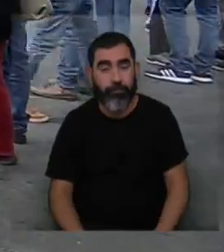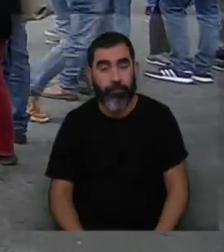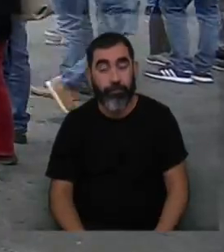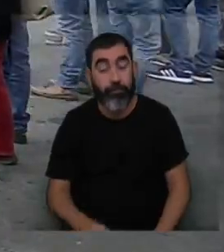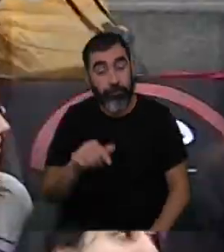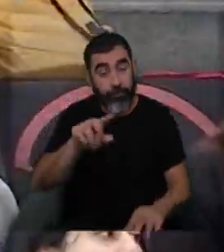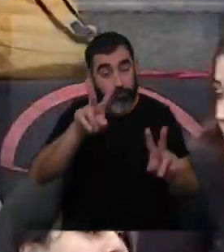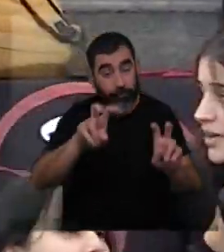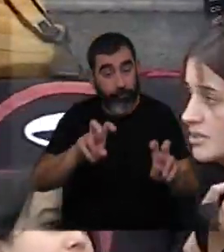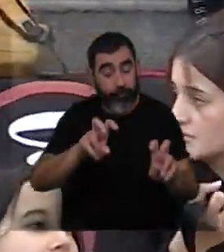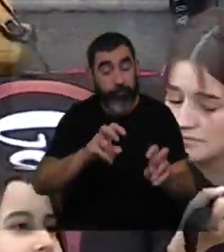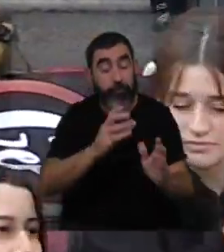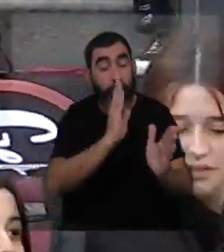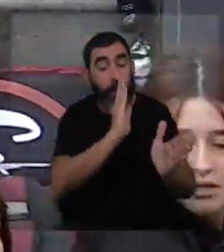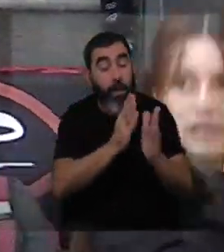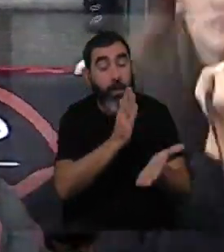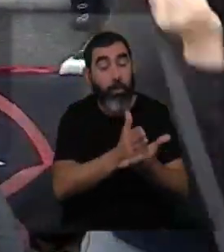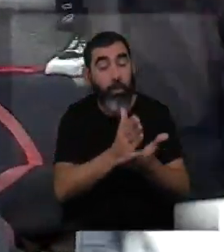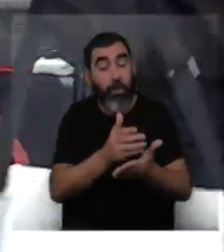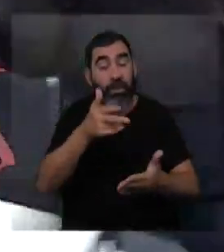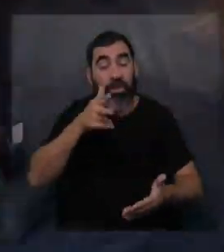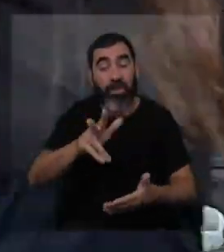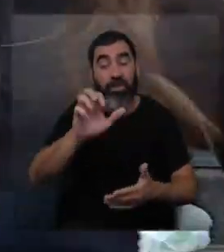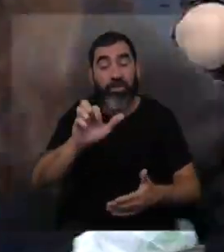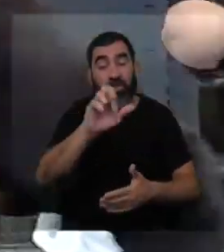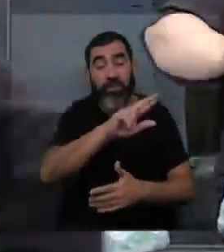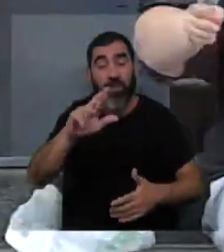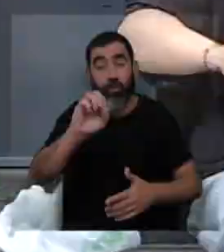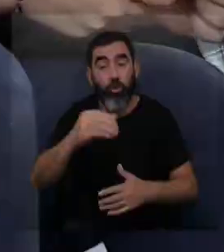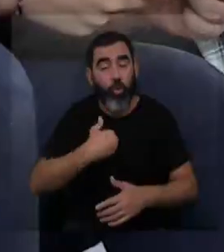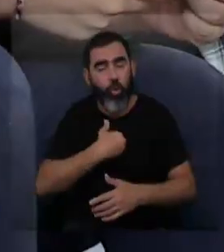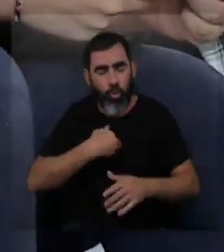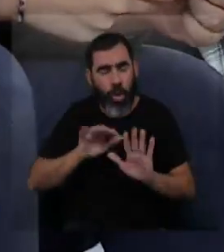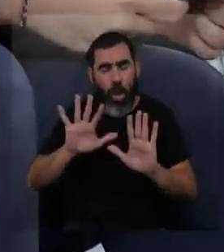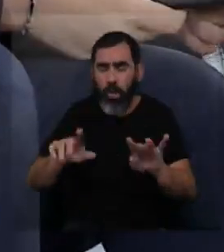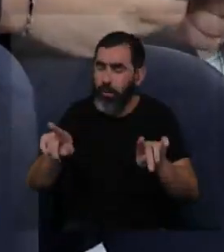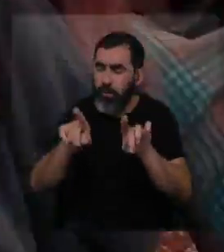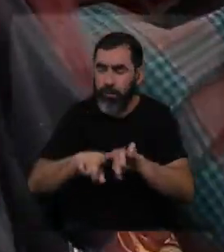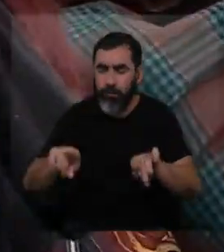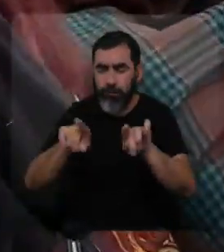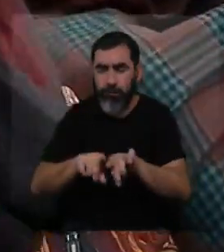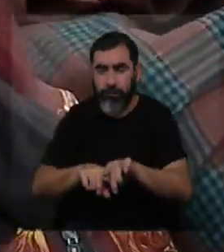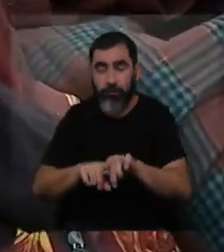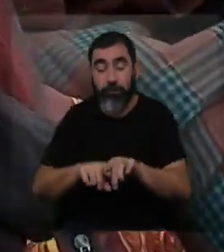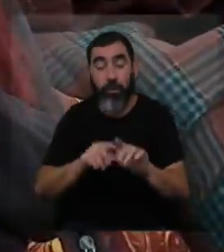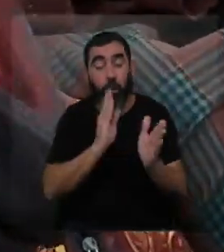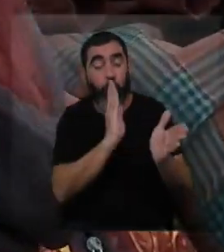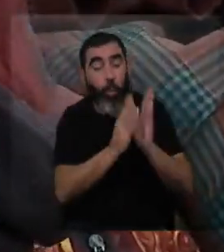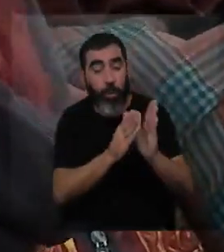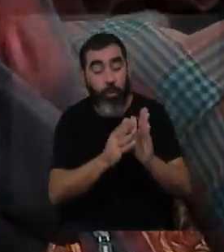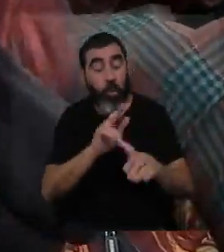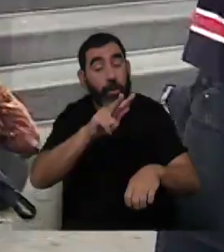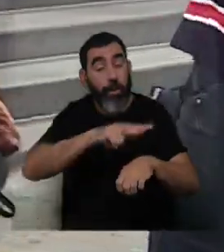en particular, la asesora letrada de Cherro ha tenido este rol en varias oportunidades, en donde tanto el departamento jurídico